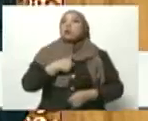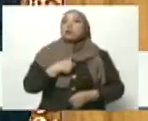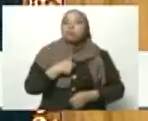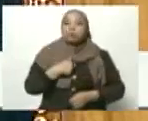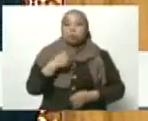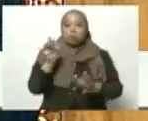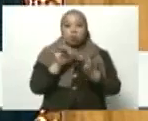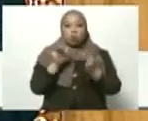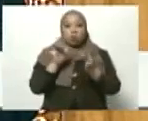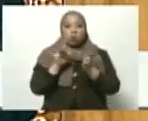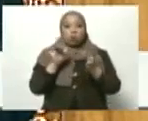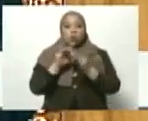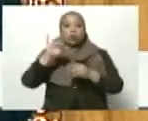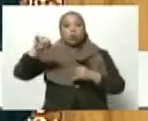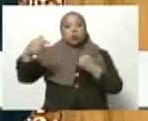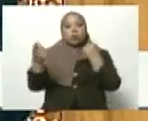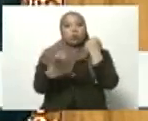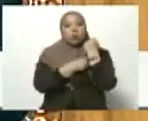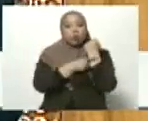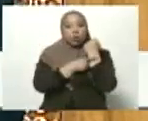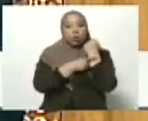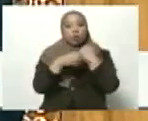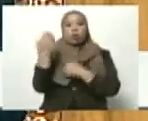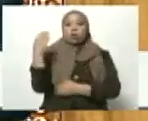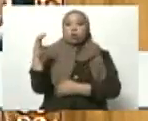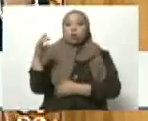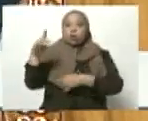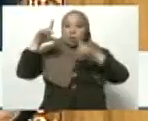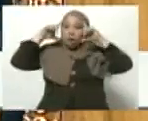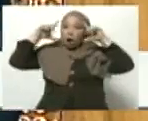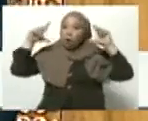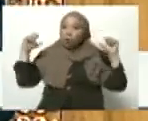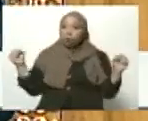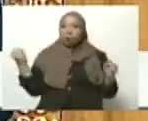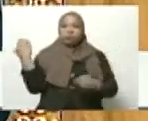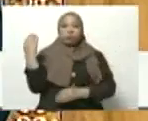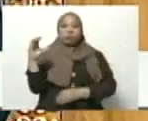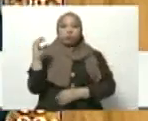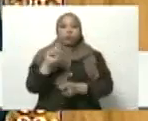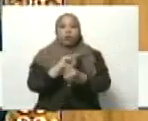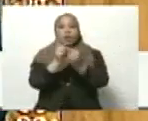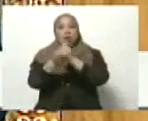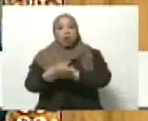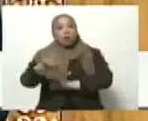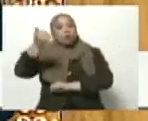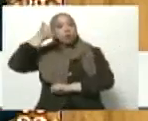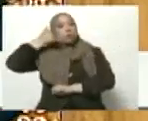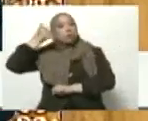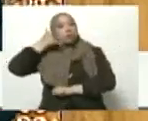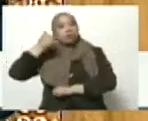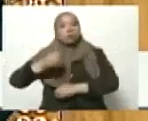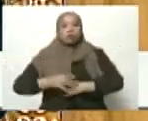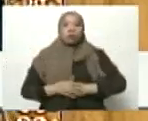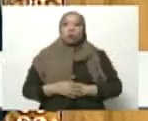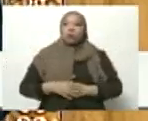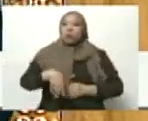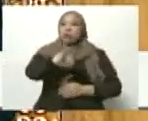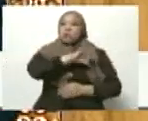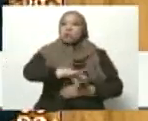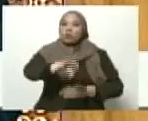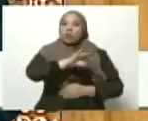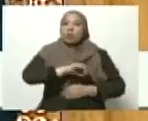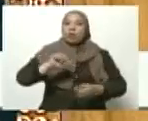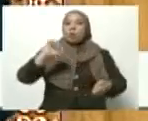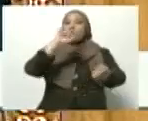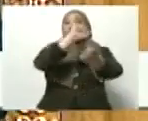en contacto permanente con la inteligencia colombiana, siempre les dije, me dijeran que cambiaran los teléfonos, que no hablaran por aquí. Esa señora hoy está presa en